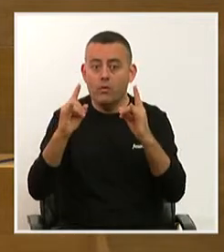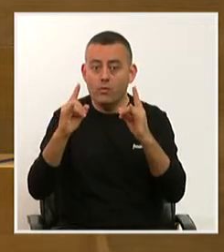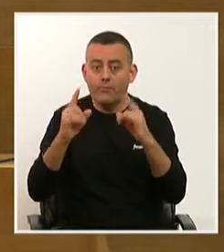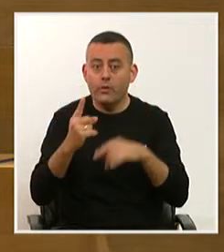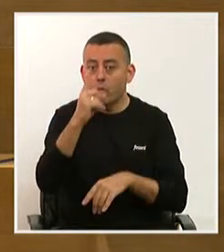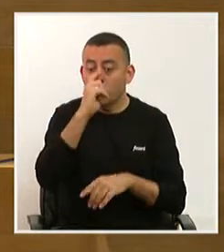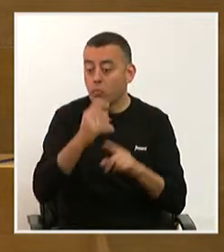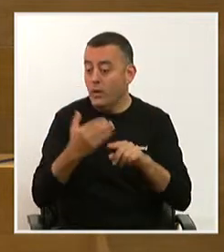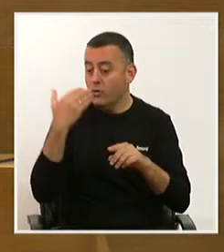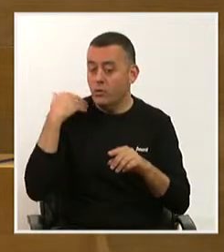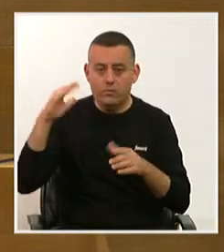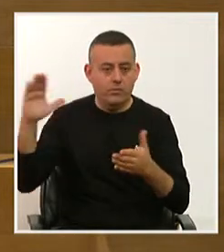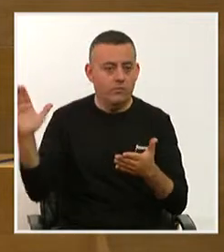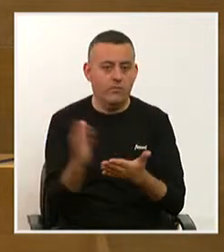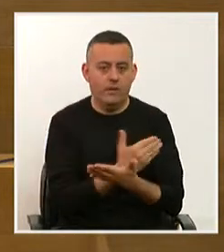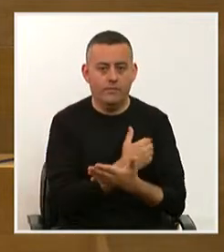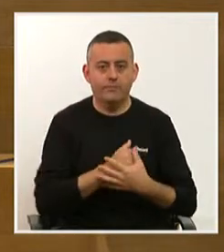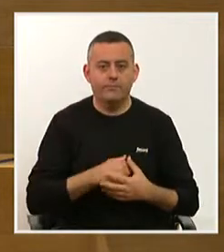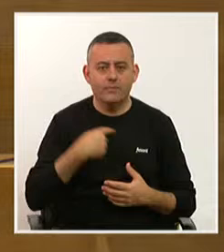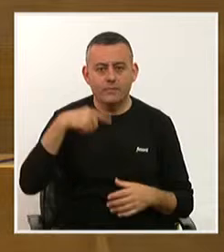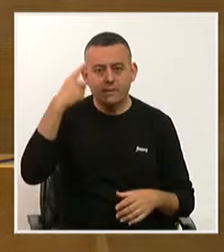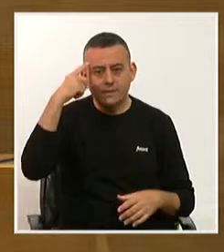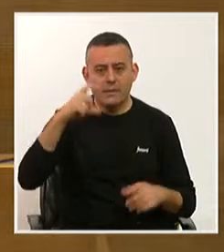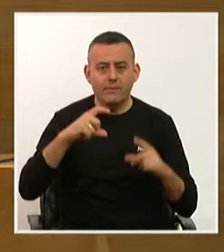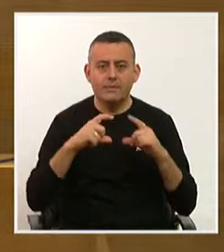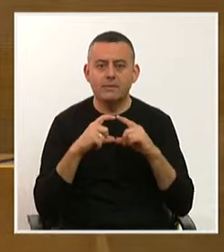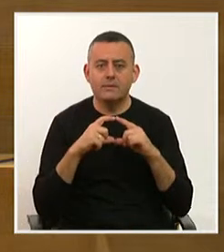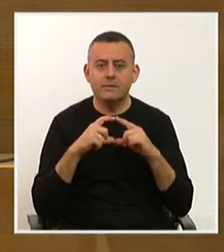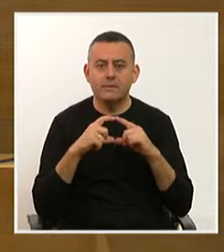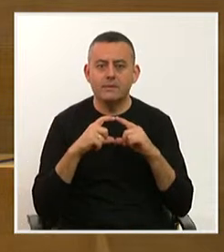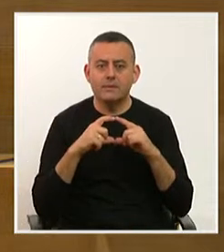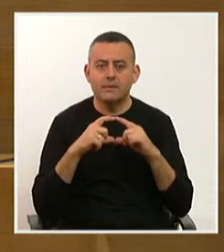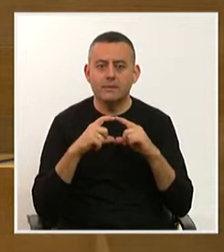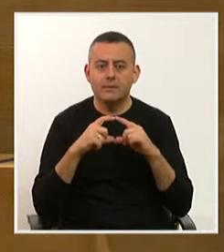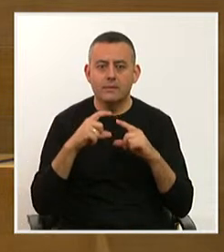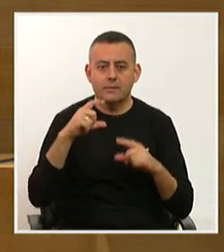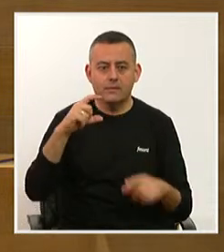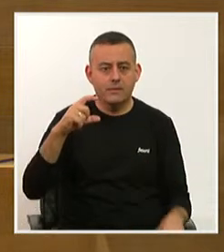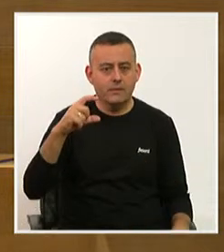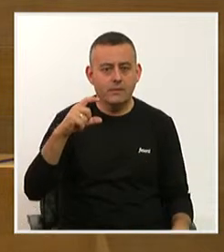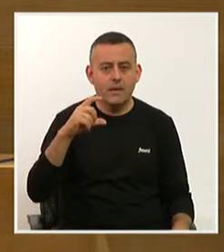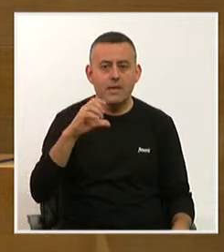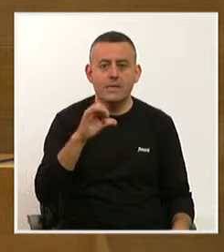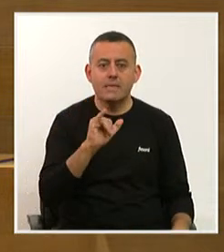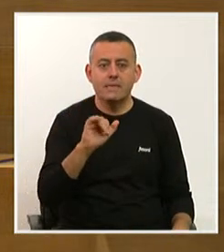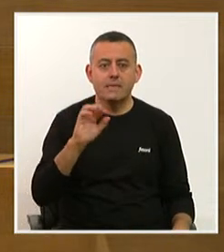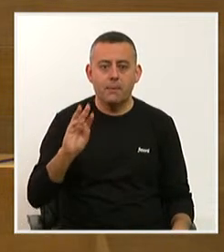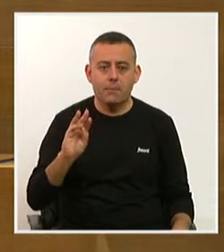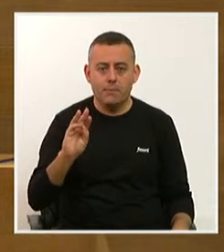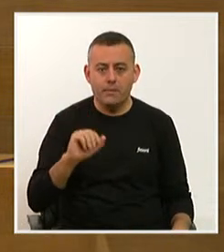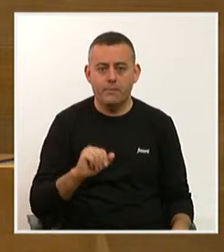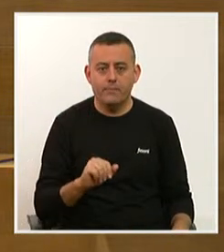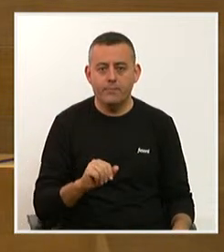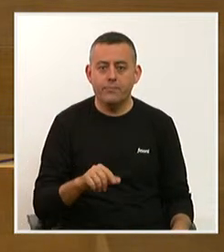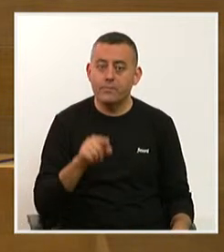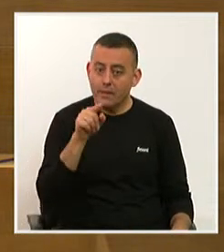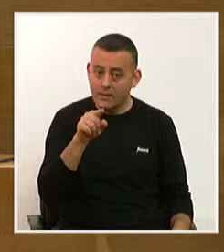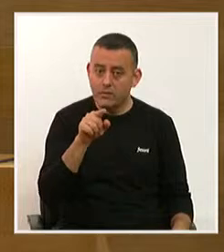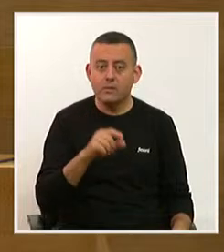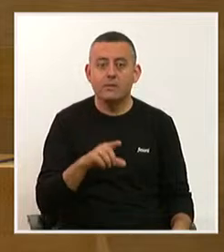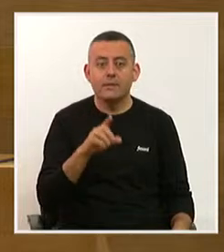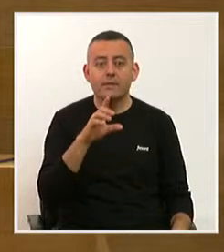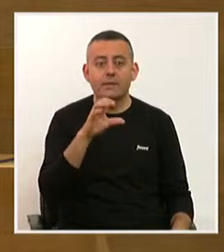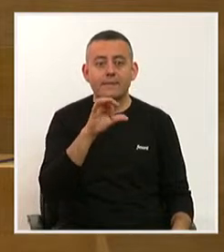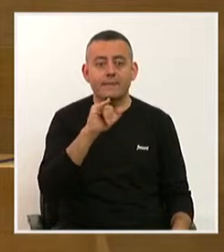esta sal miren saben qu es a es la targeta si a es la tar decion sanitar que